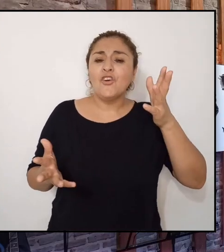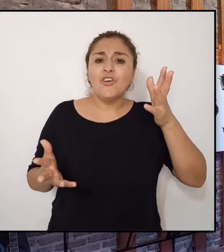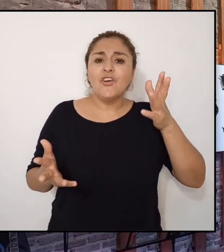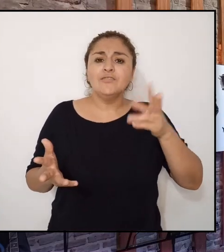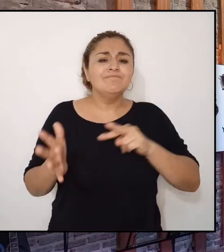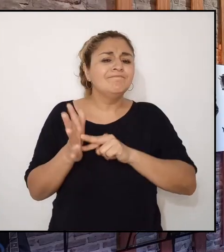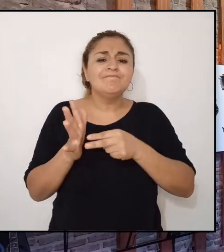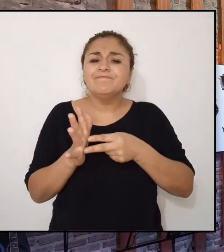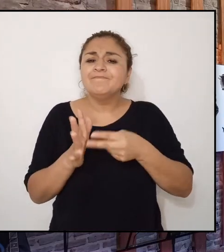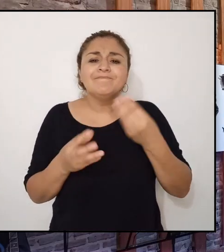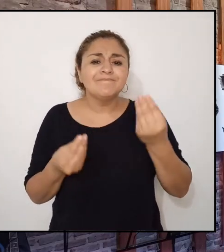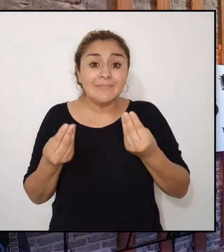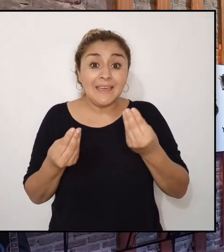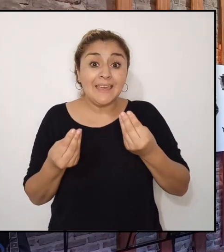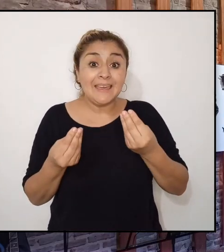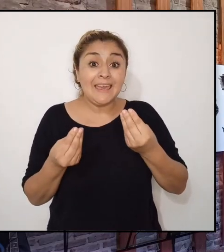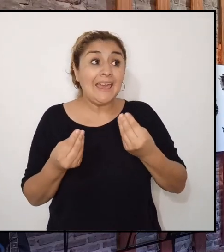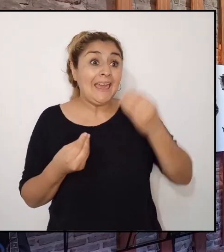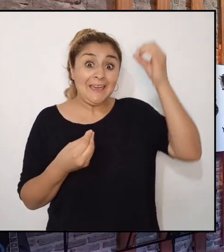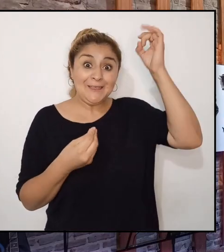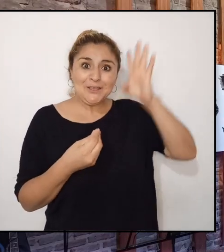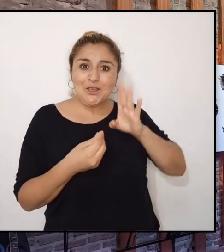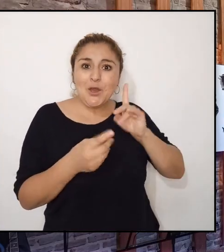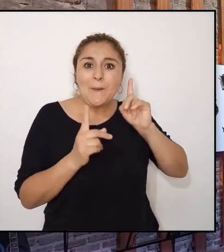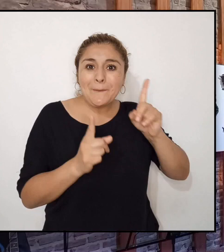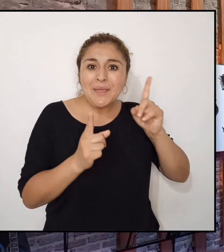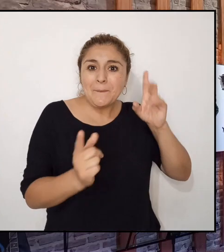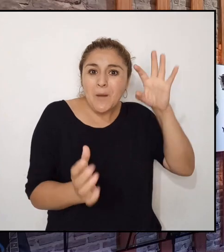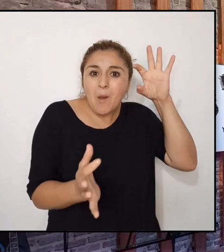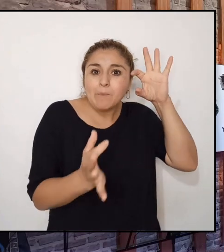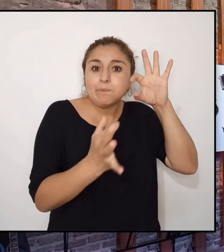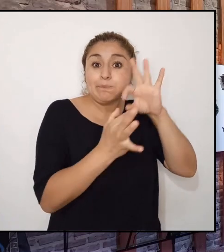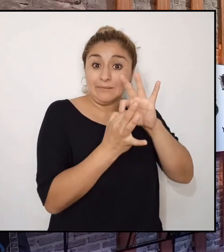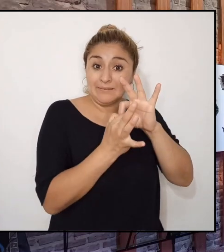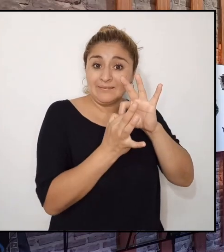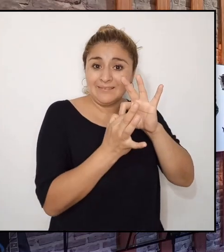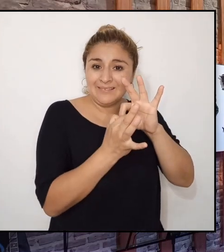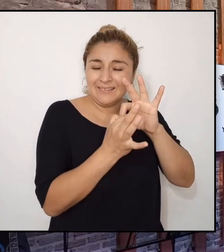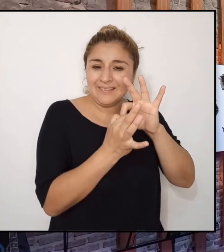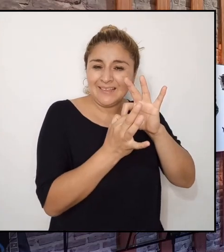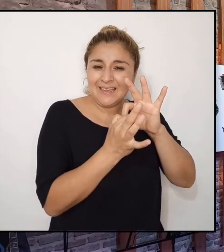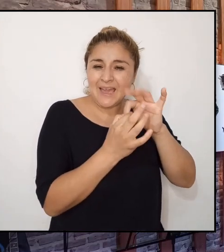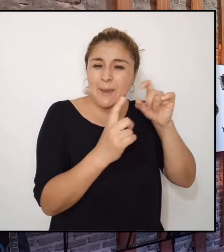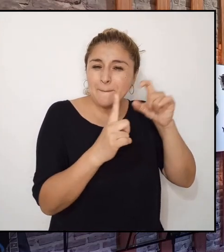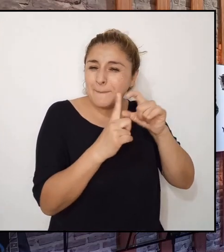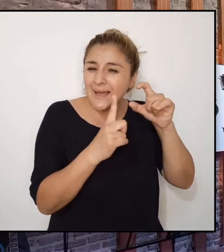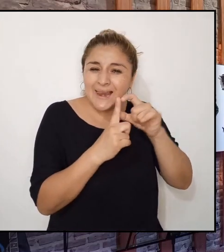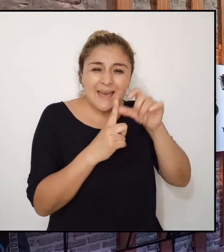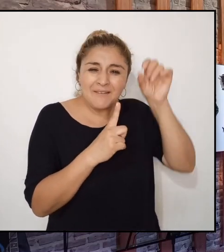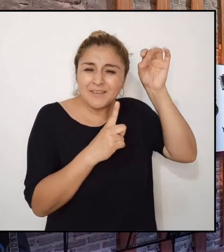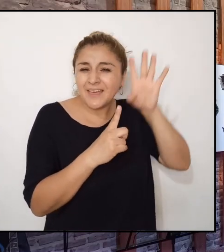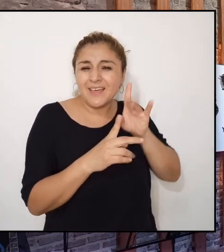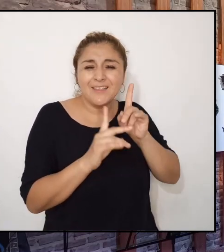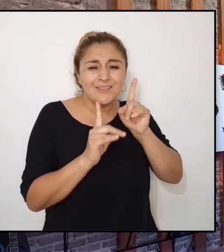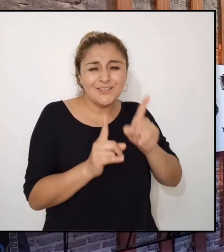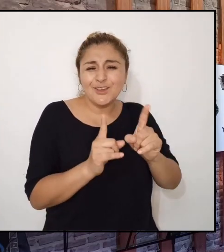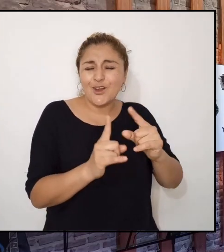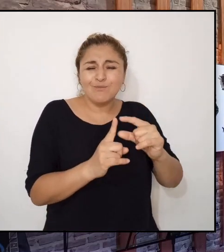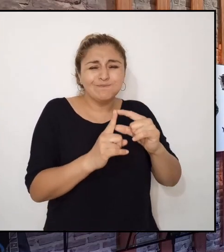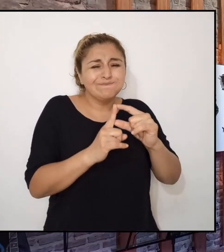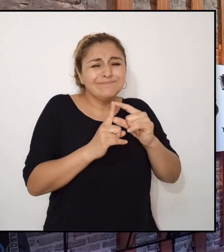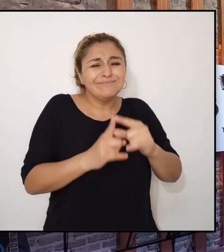Dios. Y lo maravilloso que nos sucede en este tiempo, hermanos, es que nosotros tenemos este